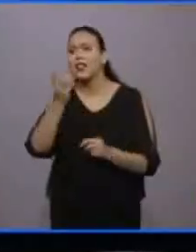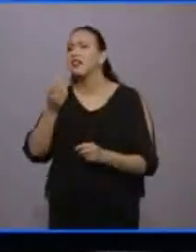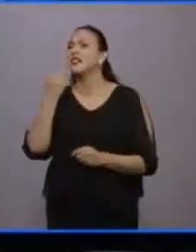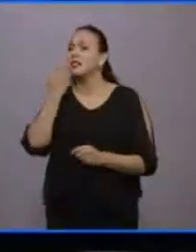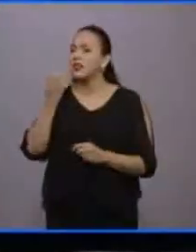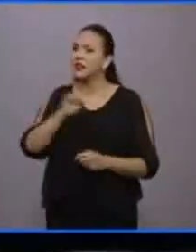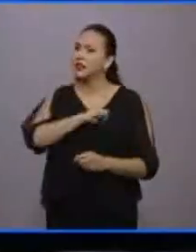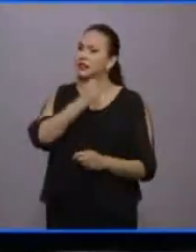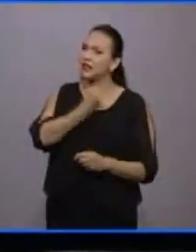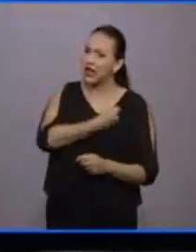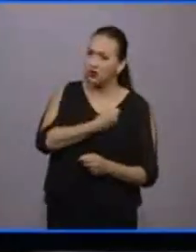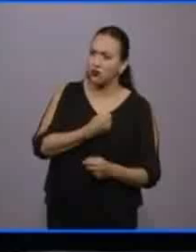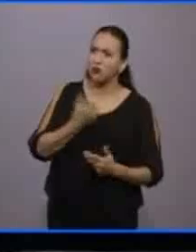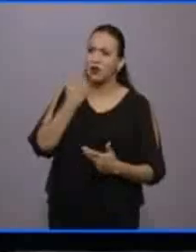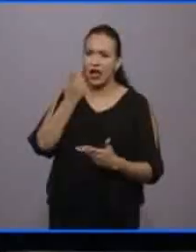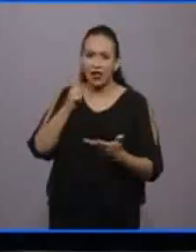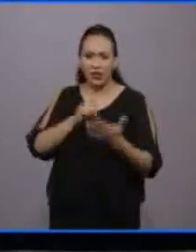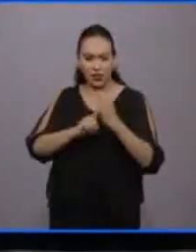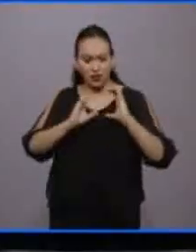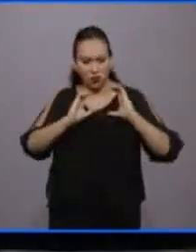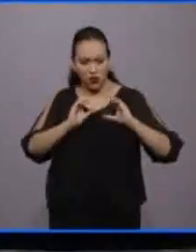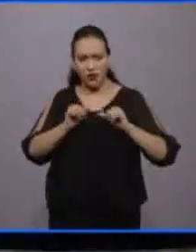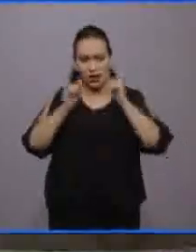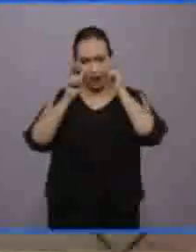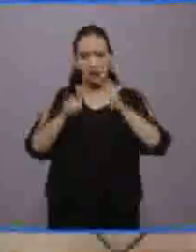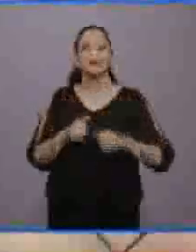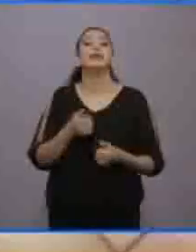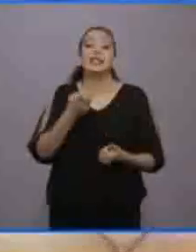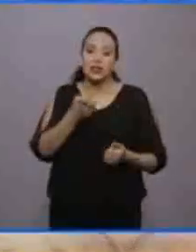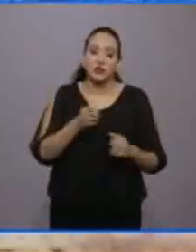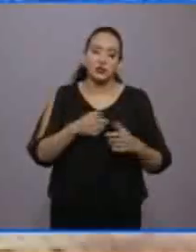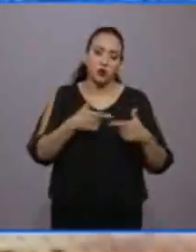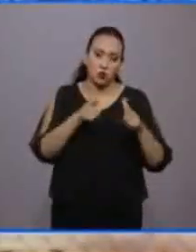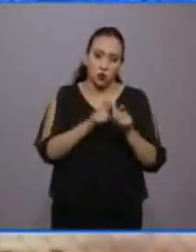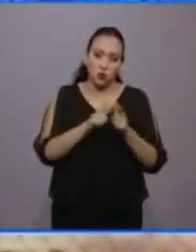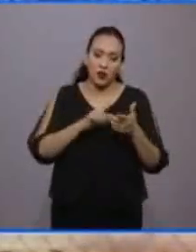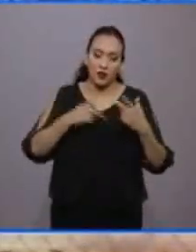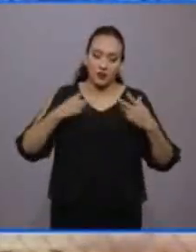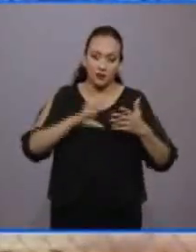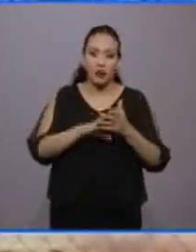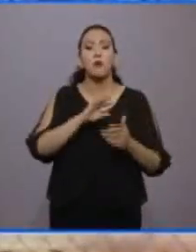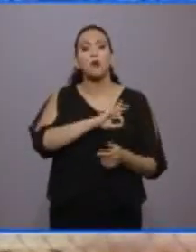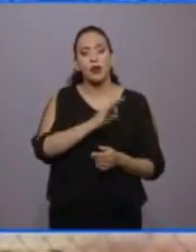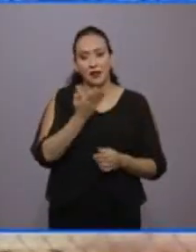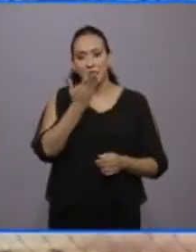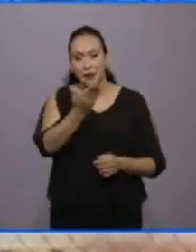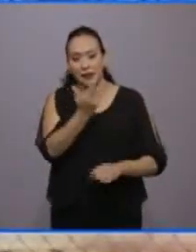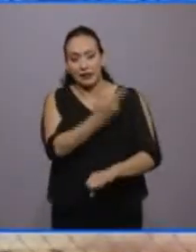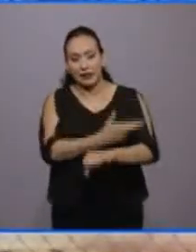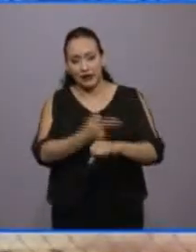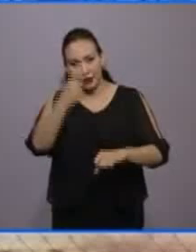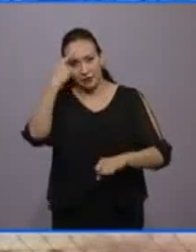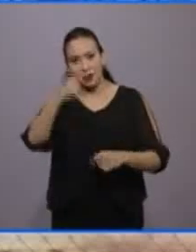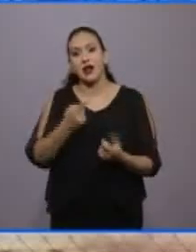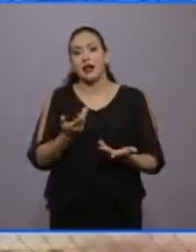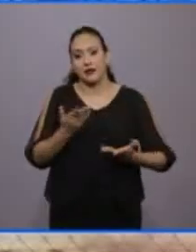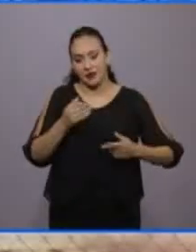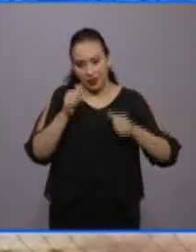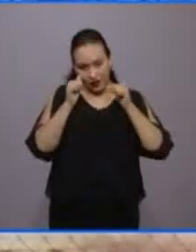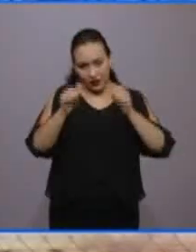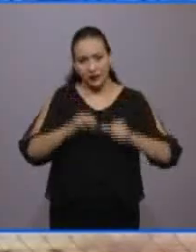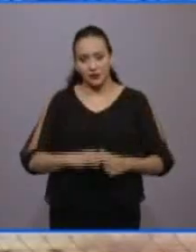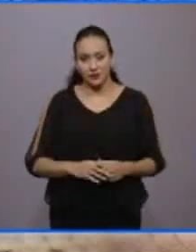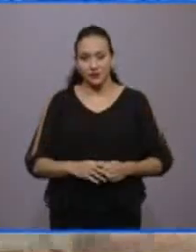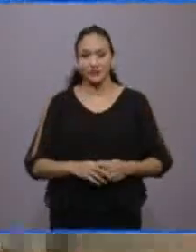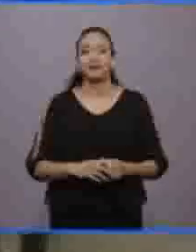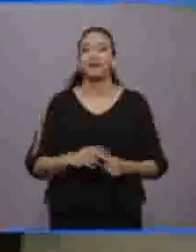para reclamarlos es el sistema de peticiones administrativas y controversias previsto en la Ley Nacional de Ejecución Penal. Precisó